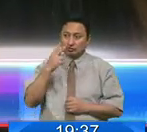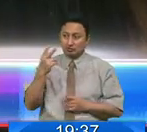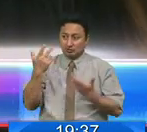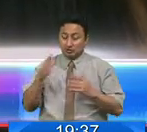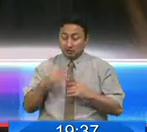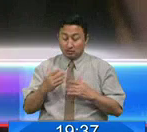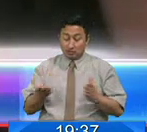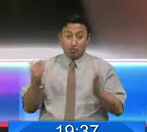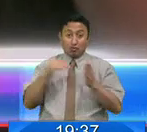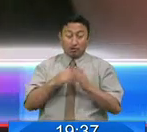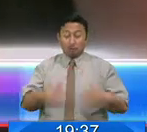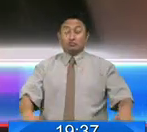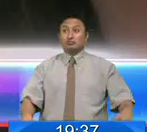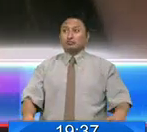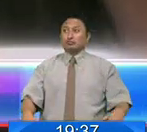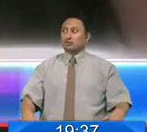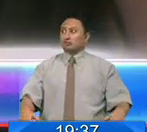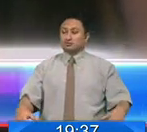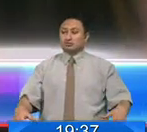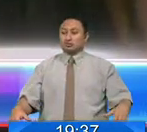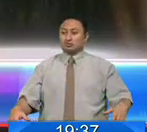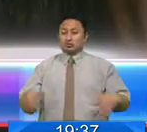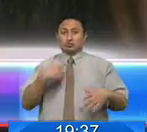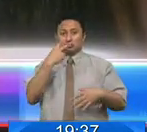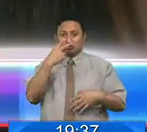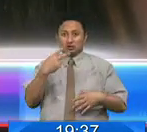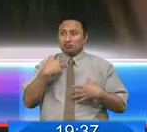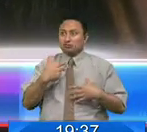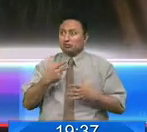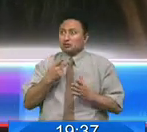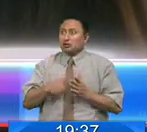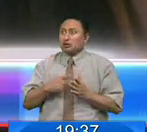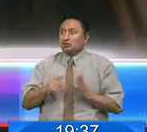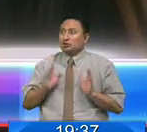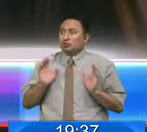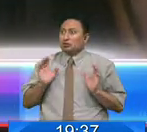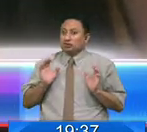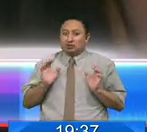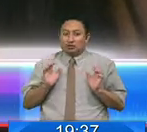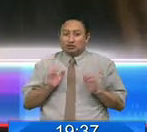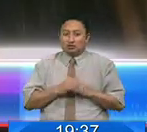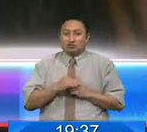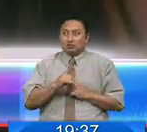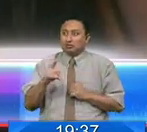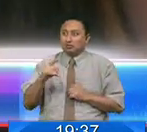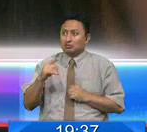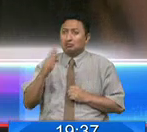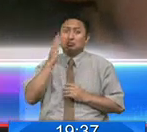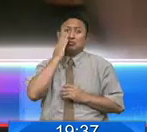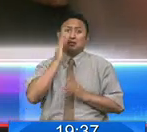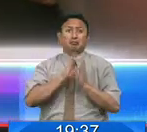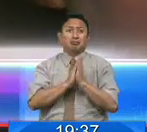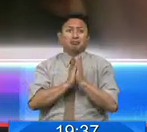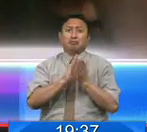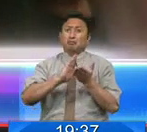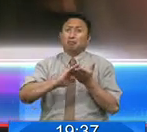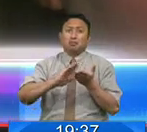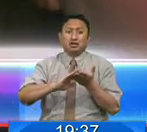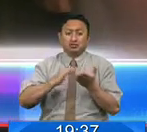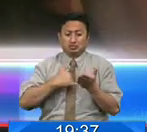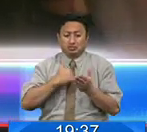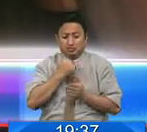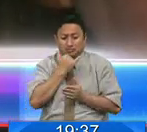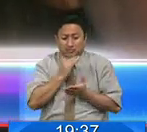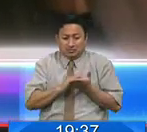reaccione y ver los daños que ha causado un animal y que viene sobre de la mamita perdóname no quise